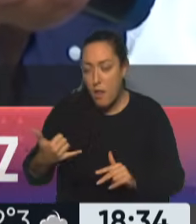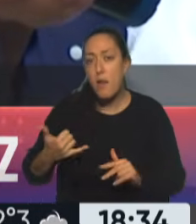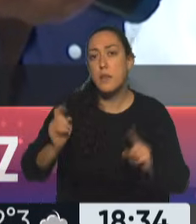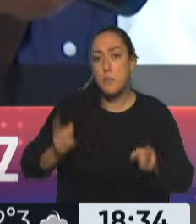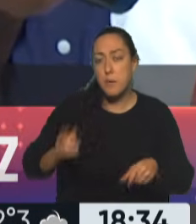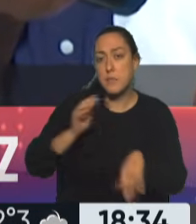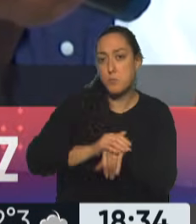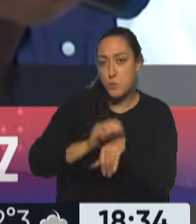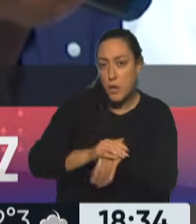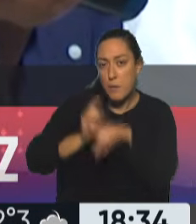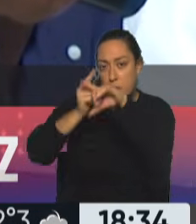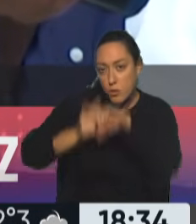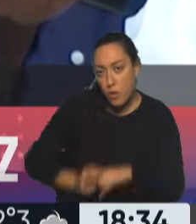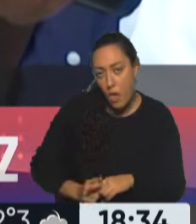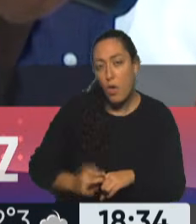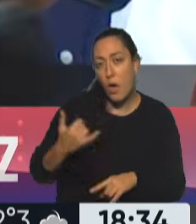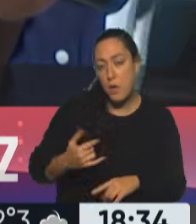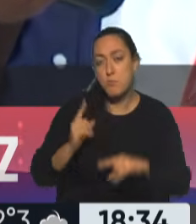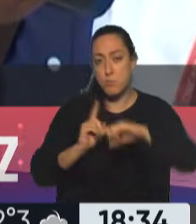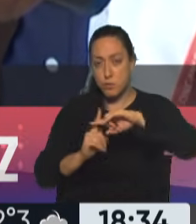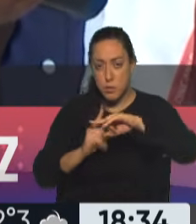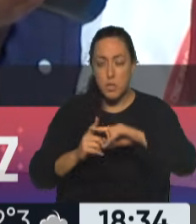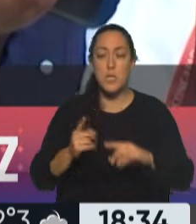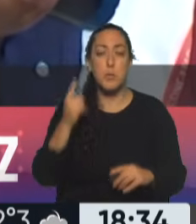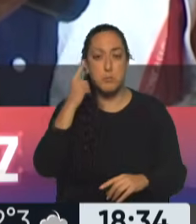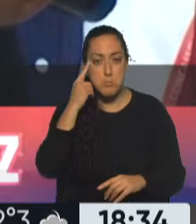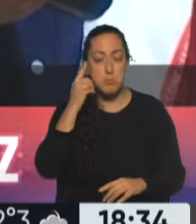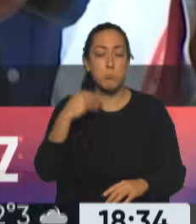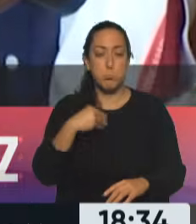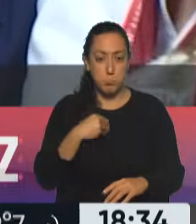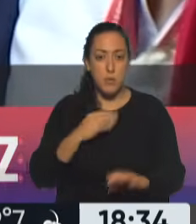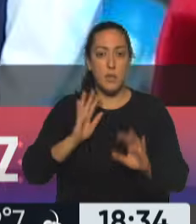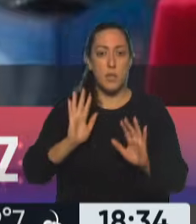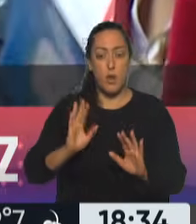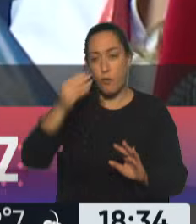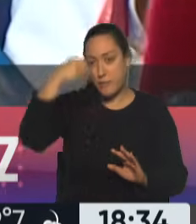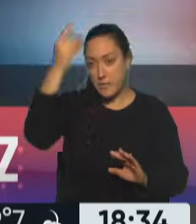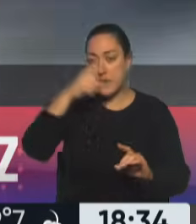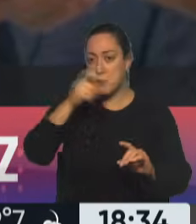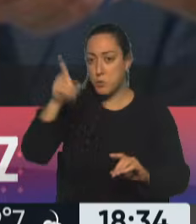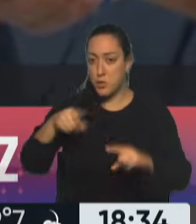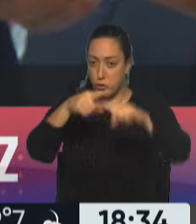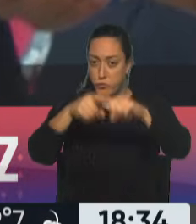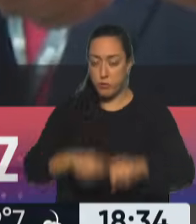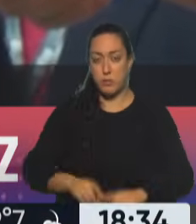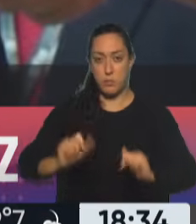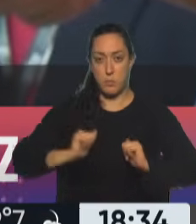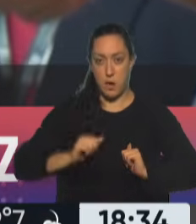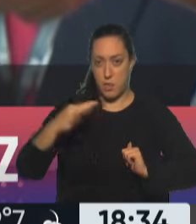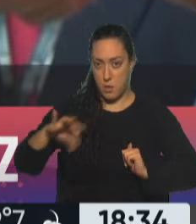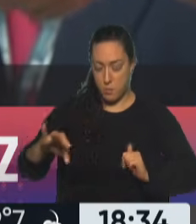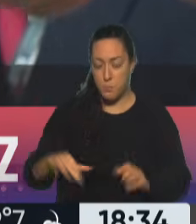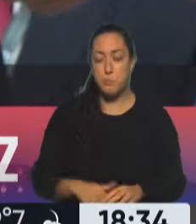optimistas, pero lo concreto y lo real es que hay que esperar la emisión de los resultados al 100%. Creo que es